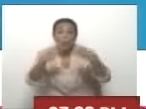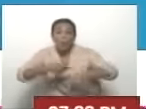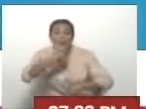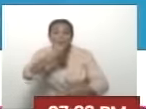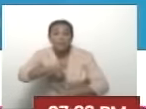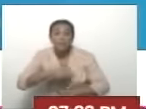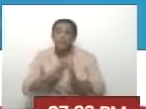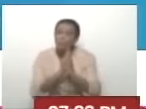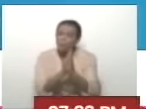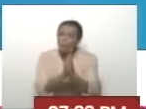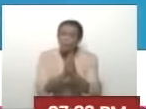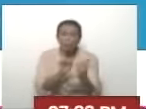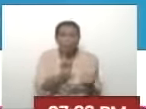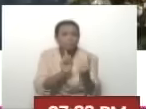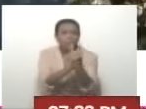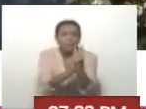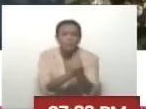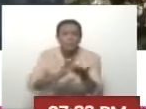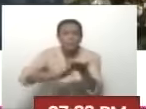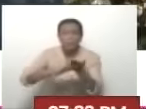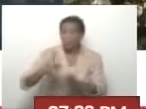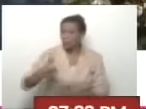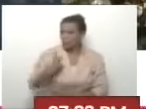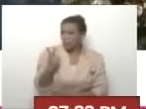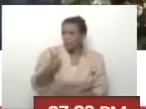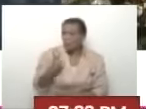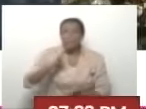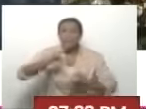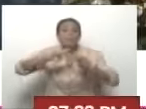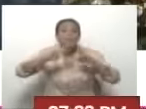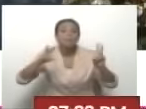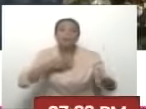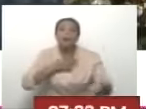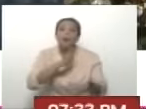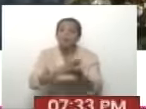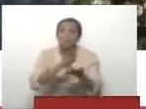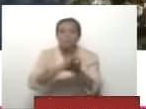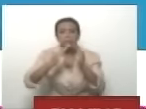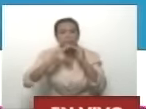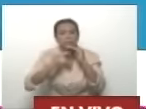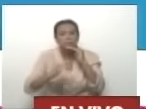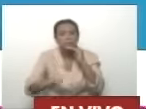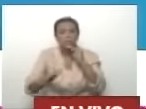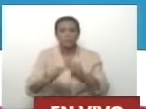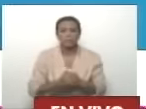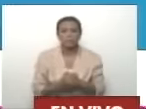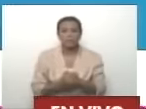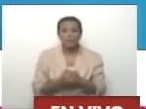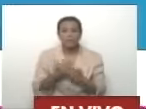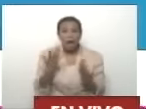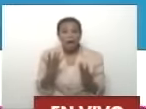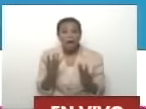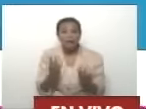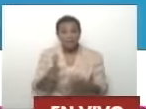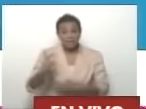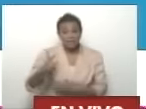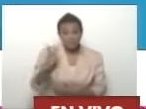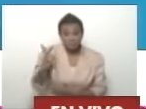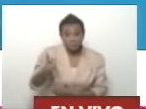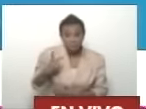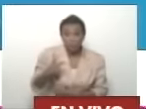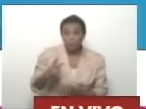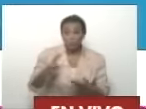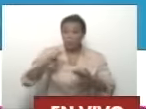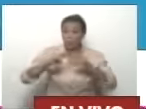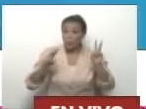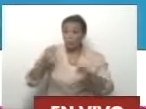Ginebra, resolución diplomática, pacífica, a partir de nuestro concepto de la diplomacia bolivariana de